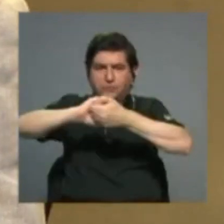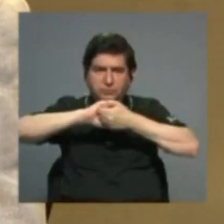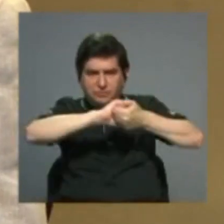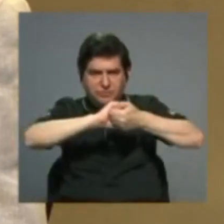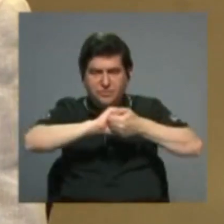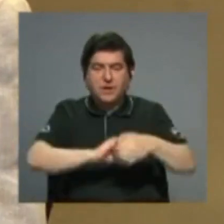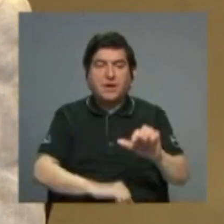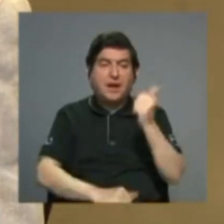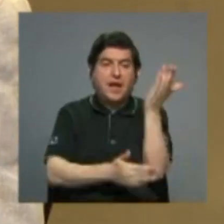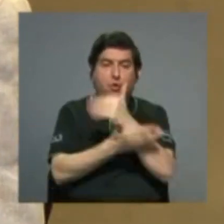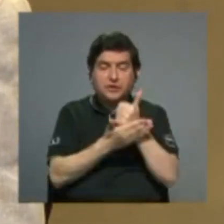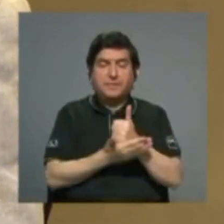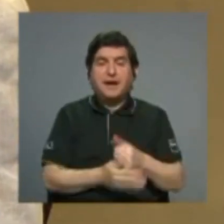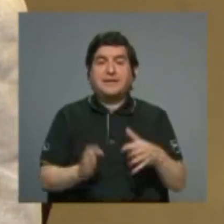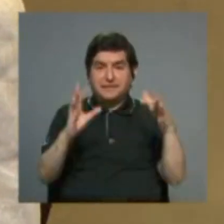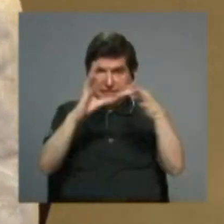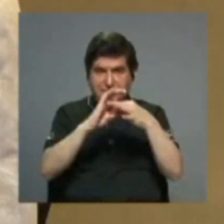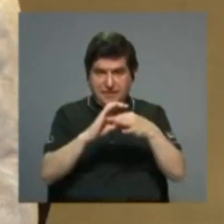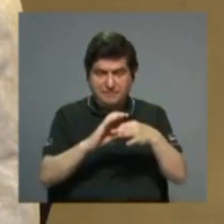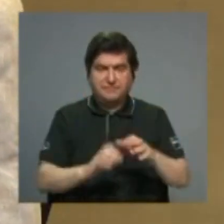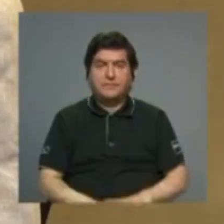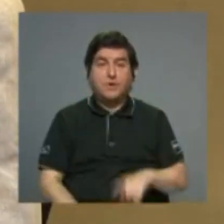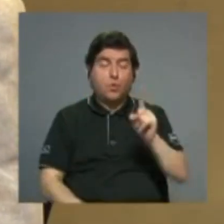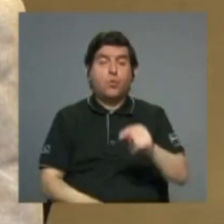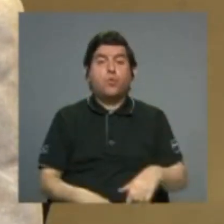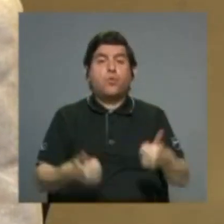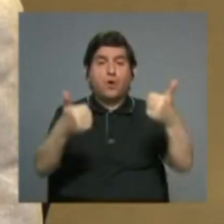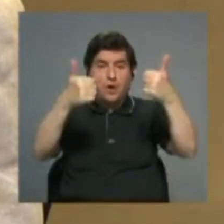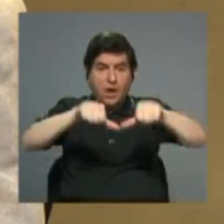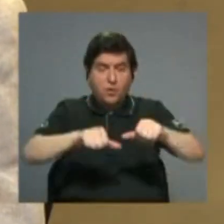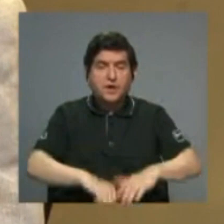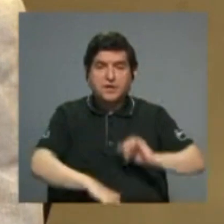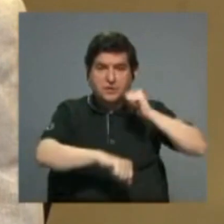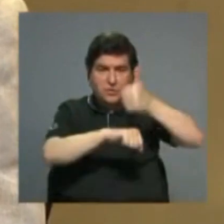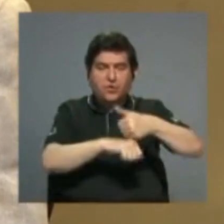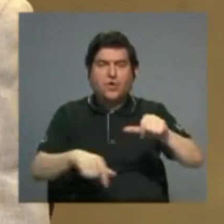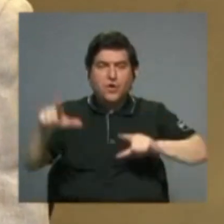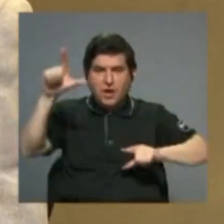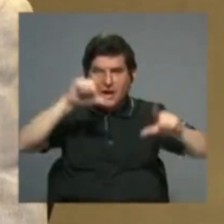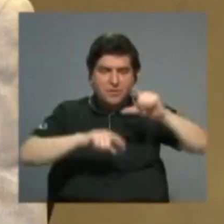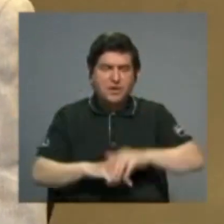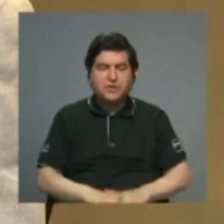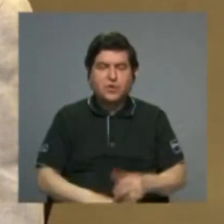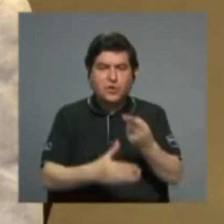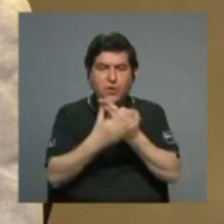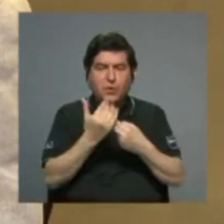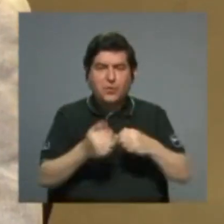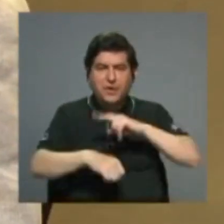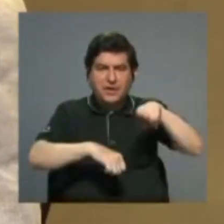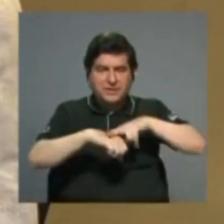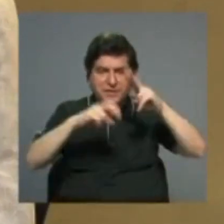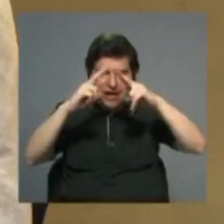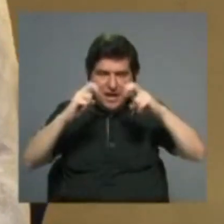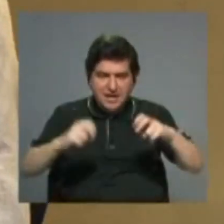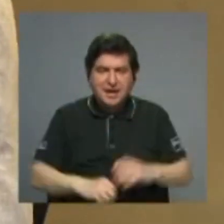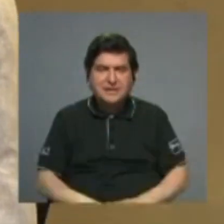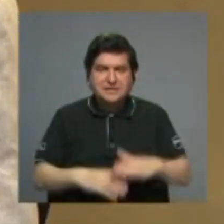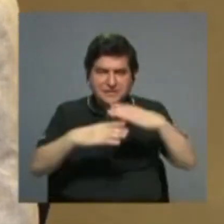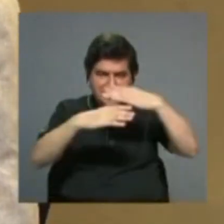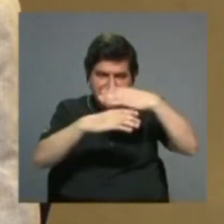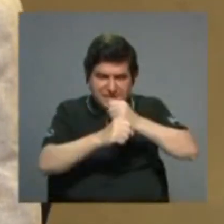esta vinculación. Uno de los convenios fue la creación del Laboratorio Binacional de Análisis y